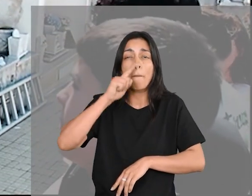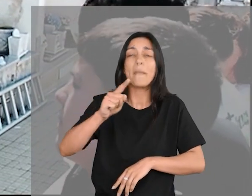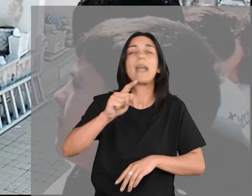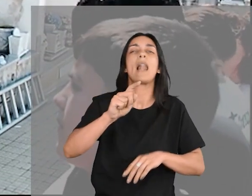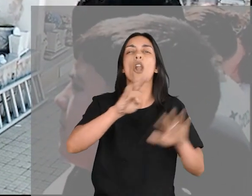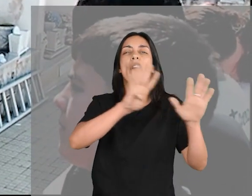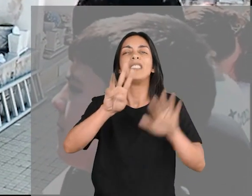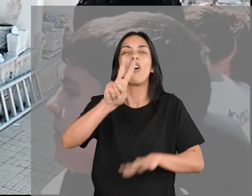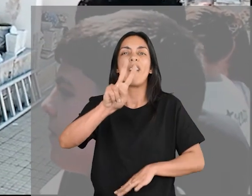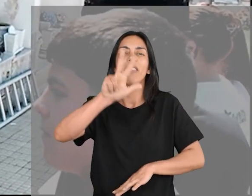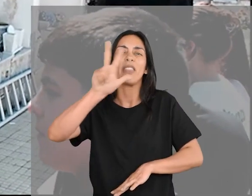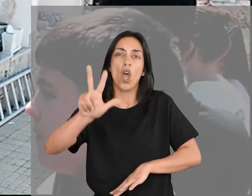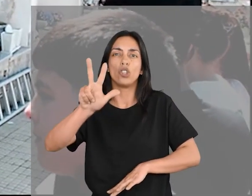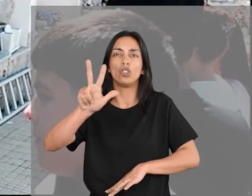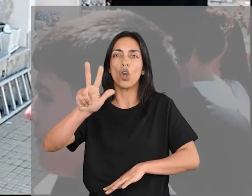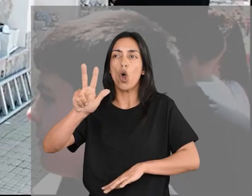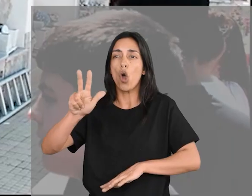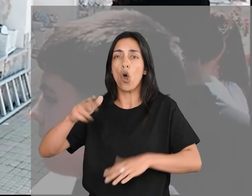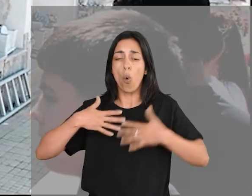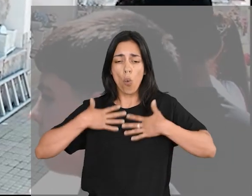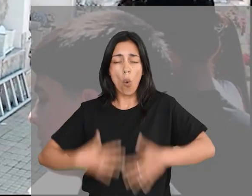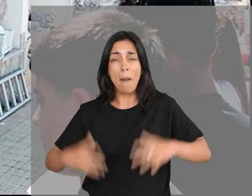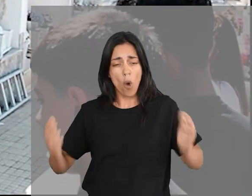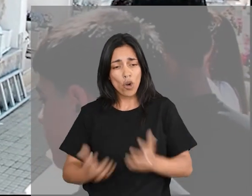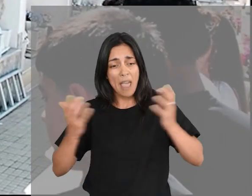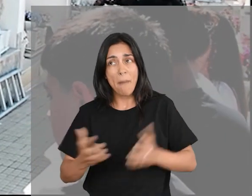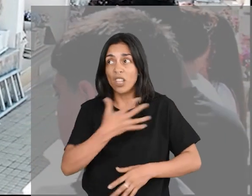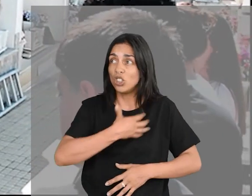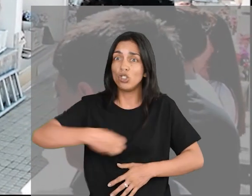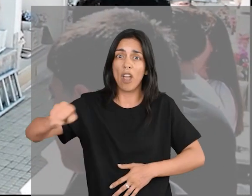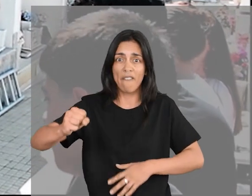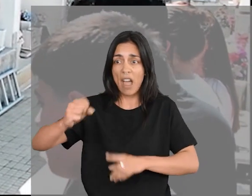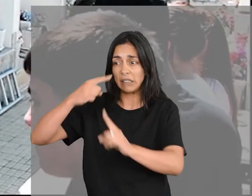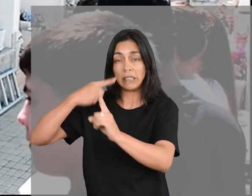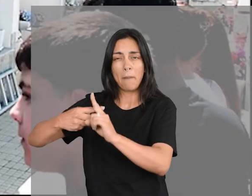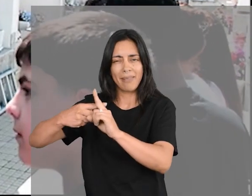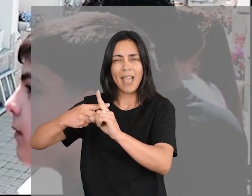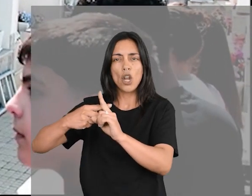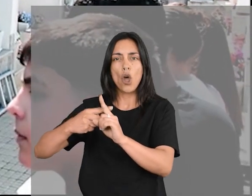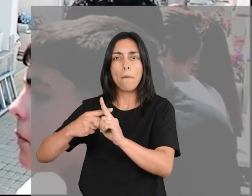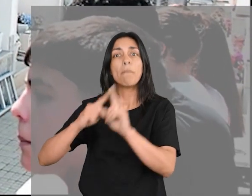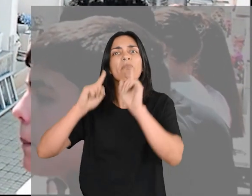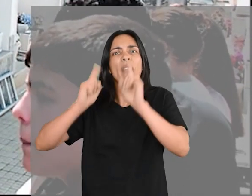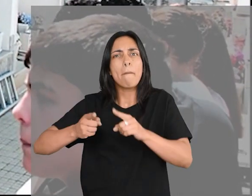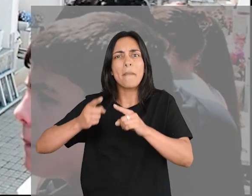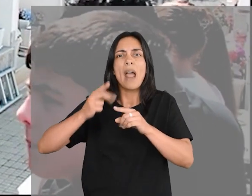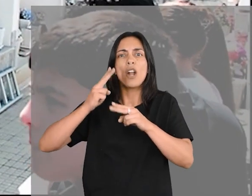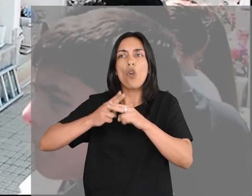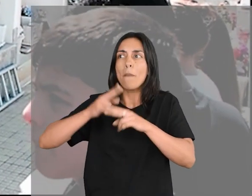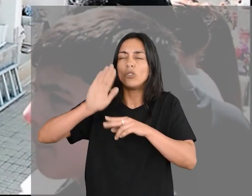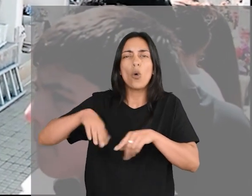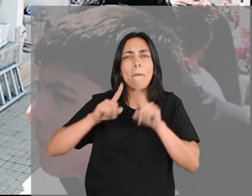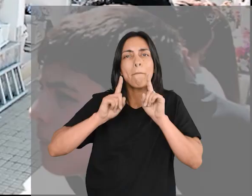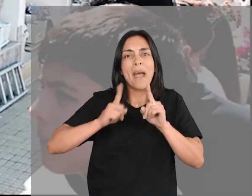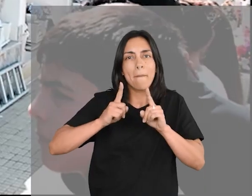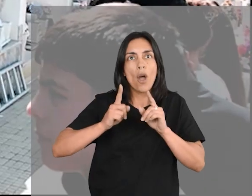de 1928. Sus restos fueron cremados en Montevideo y trasladados a este cementerio. Nuestro hospital lleva su nombre, al igual que una calle